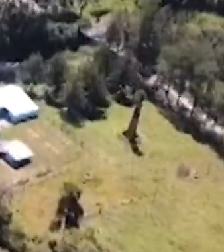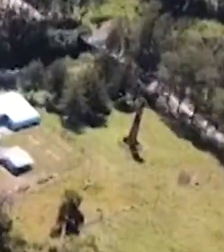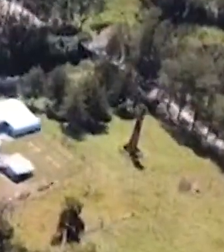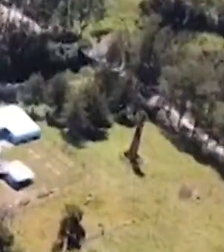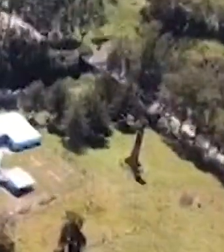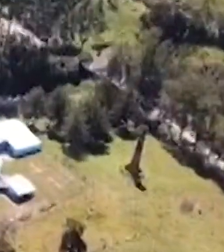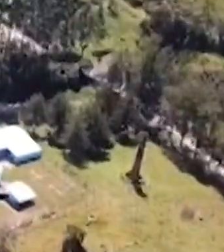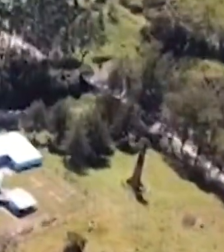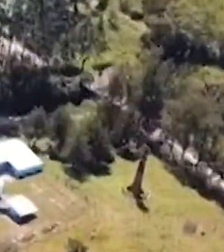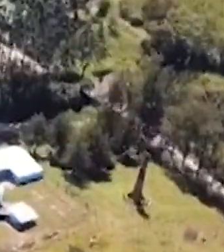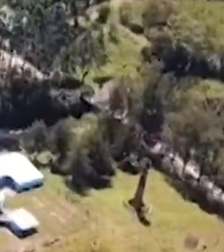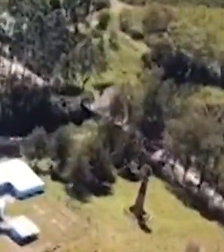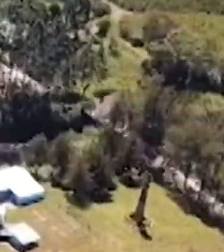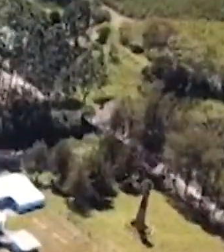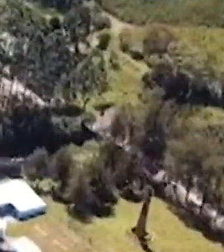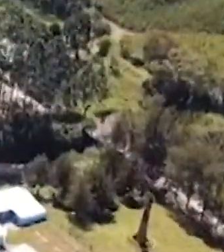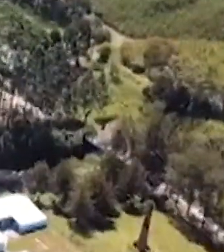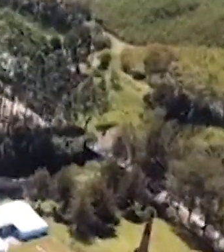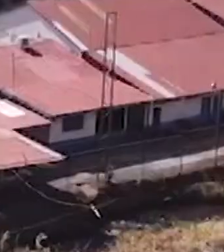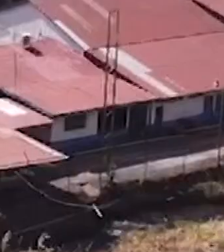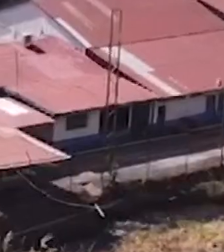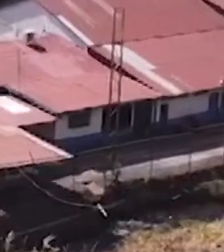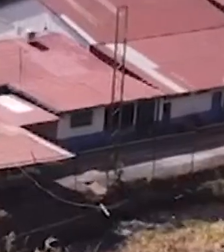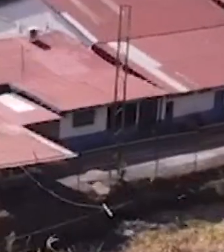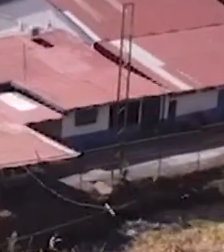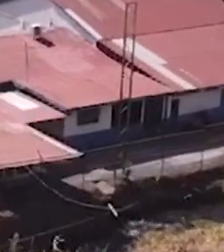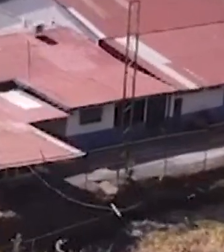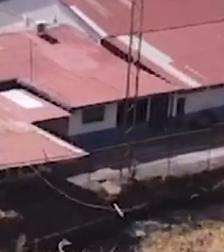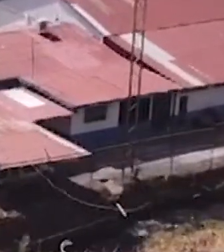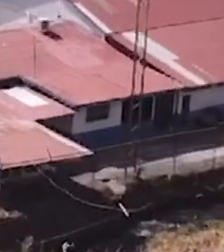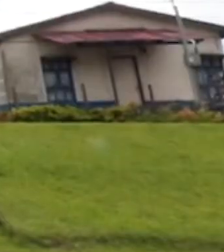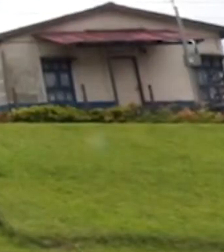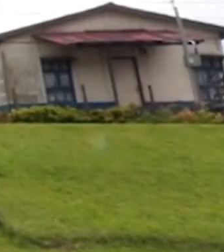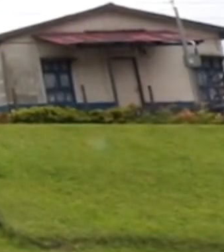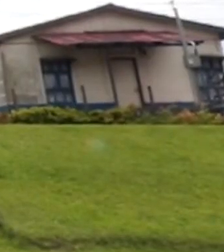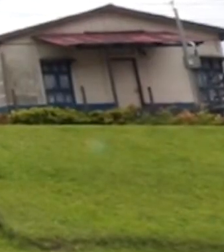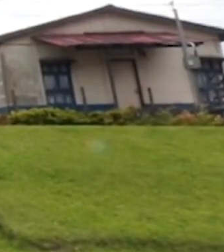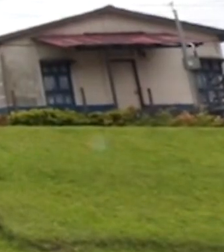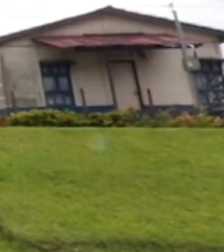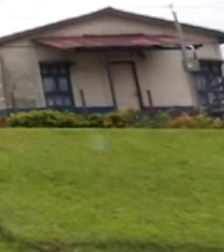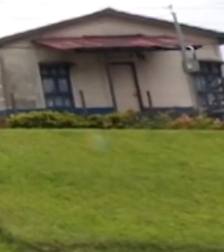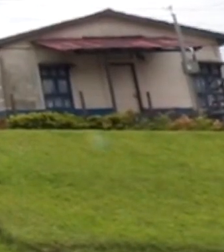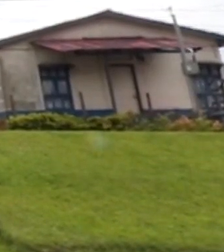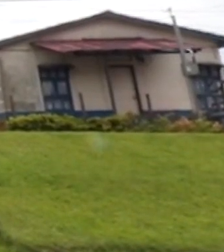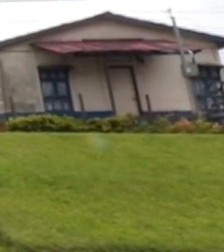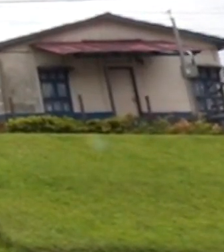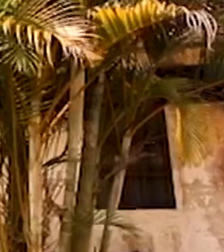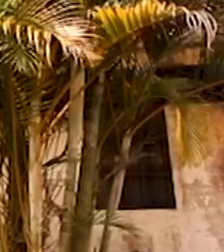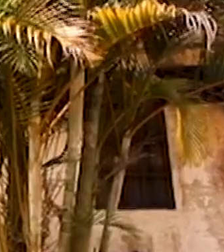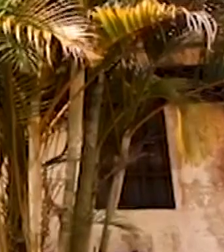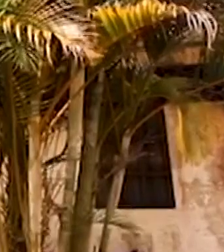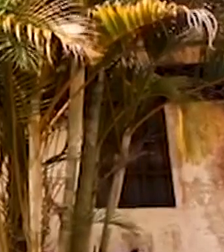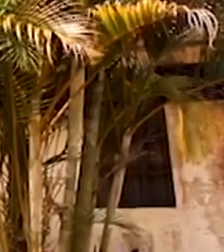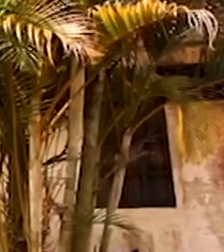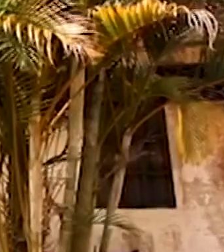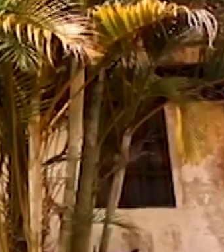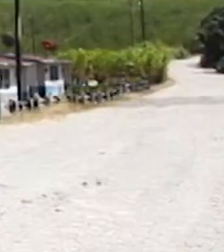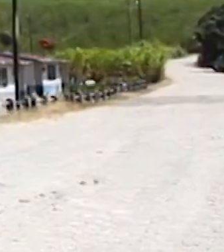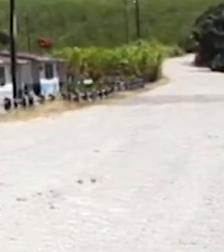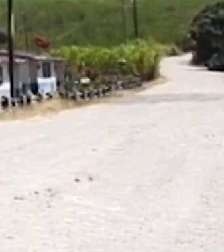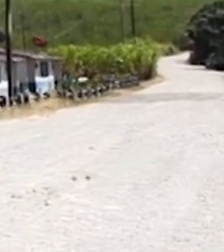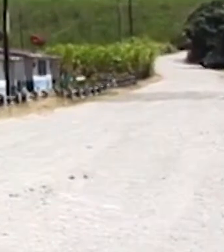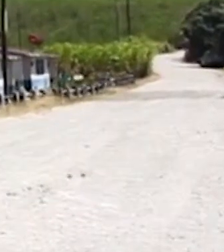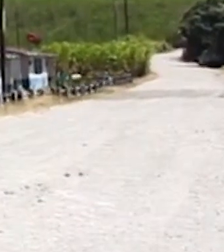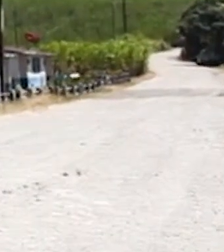lugar enterrado por el pasado, la Hacienda Juan Viñas y la lucha de la gente por reclamar sus derechos como